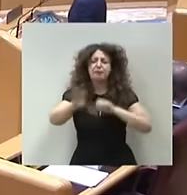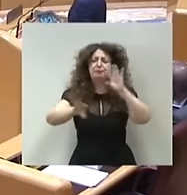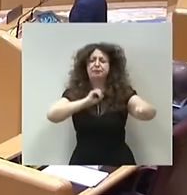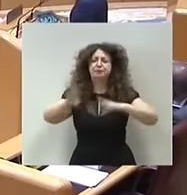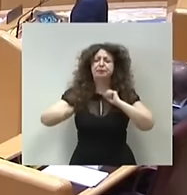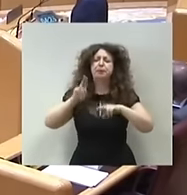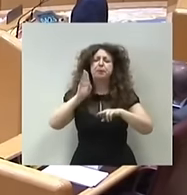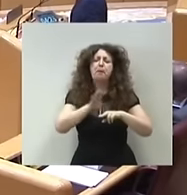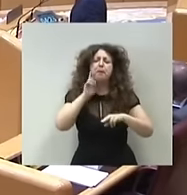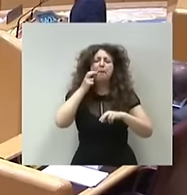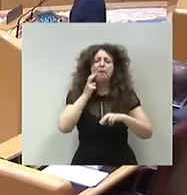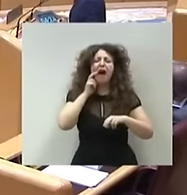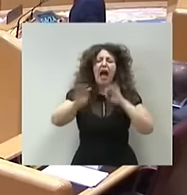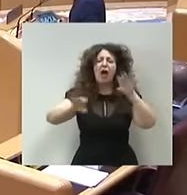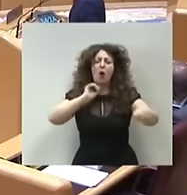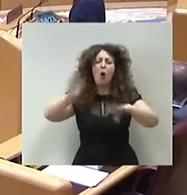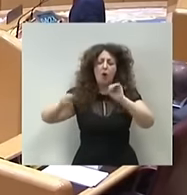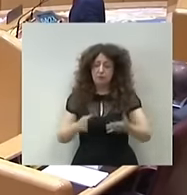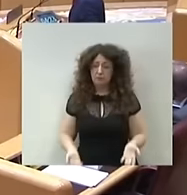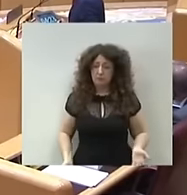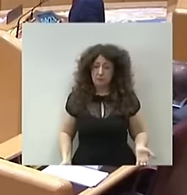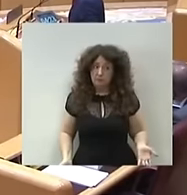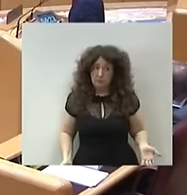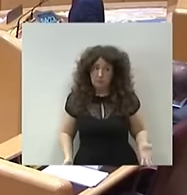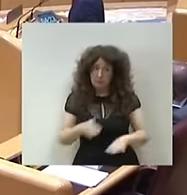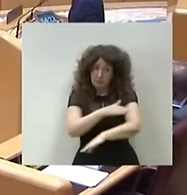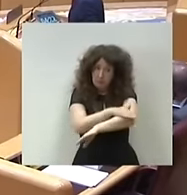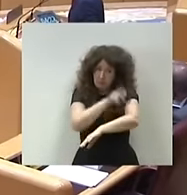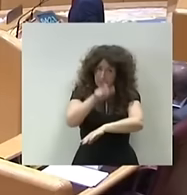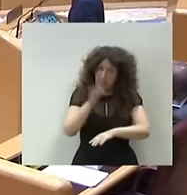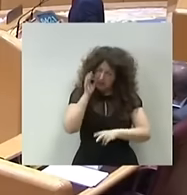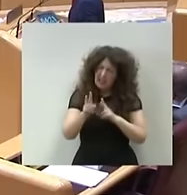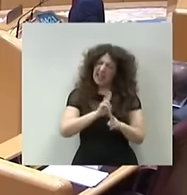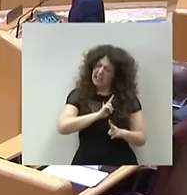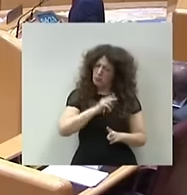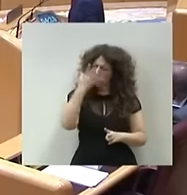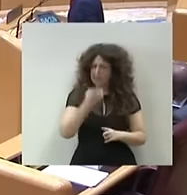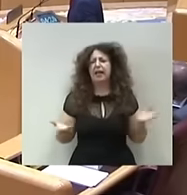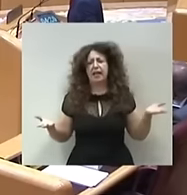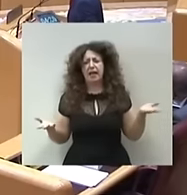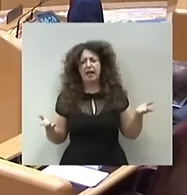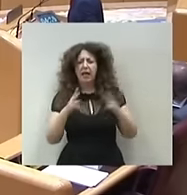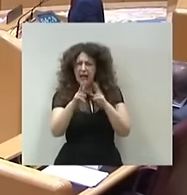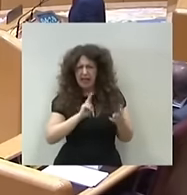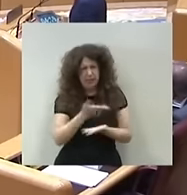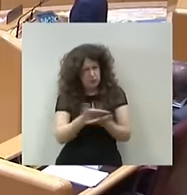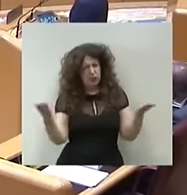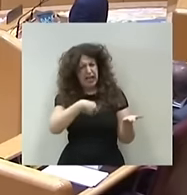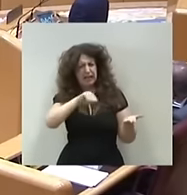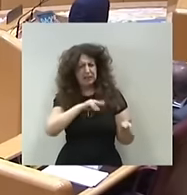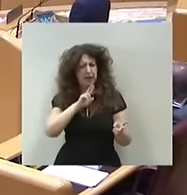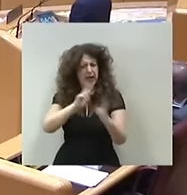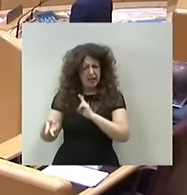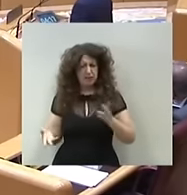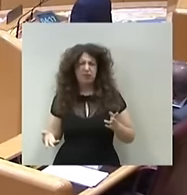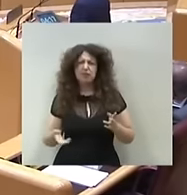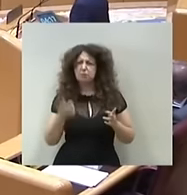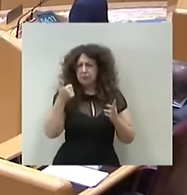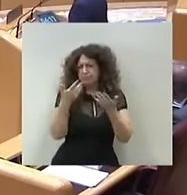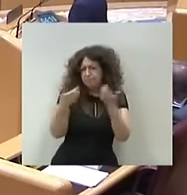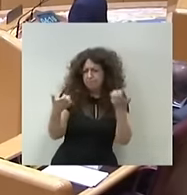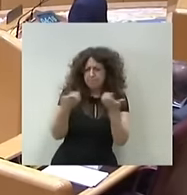señora ministra, mire, ¿tienen alguna respuesta un poco más seria que darle a los españoles? ¿Tienen algo que decirle un poco más